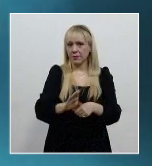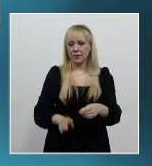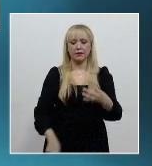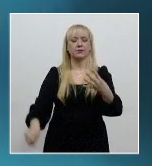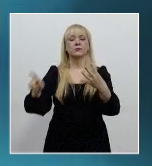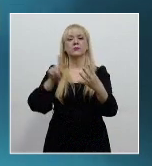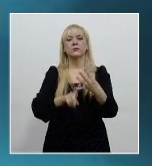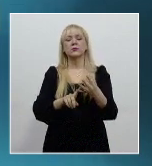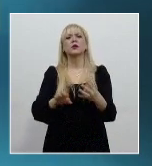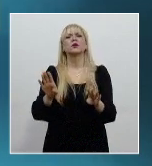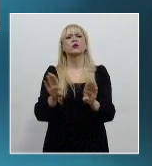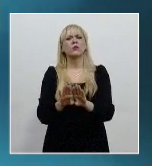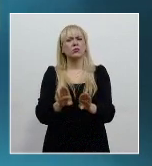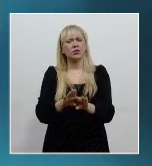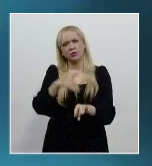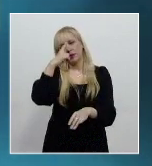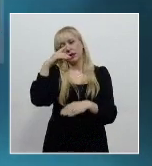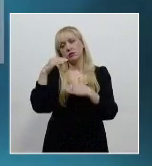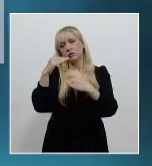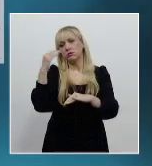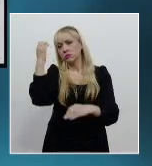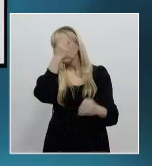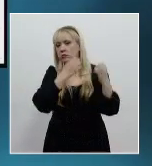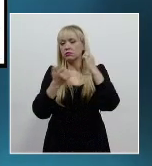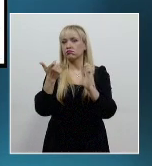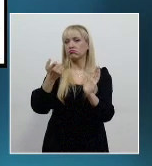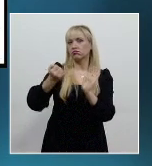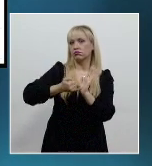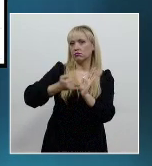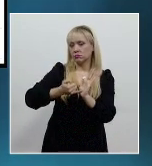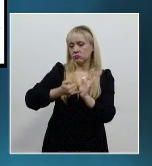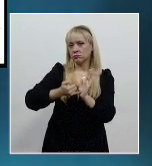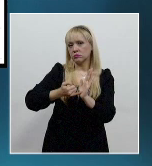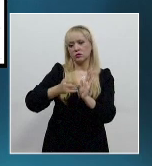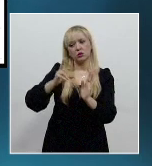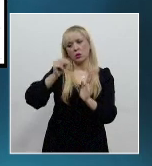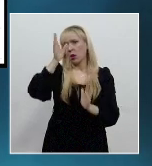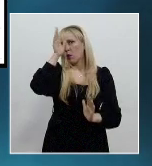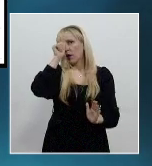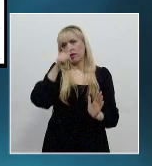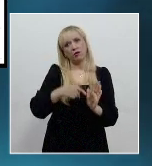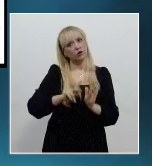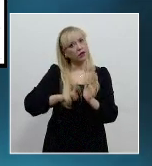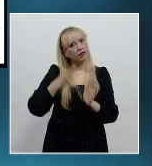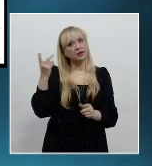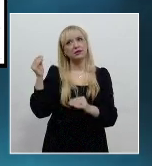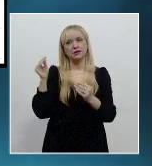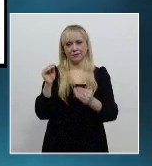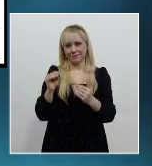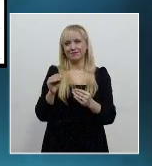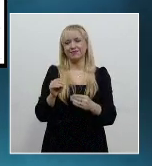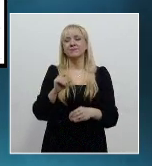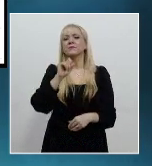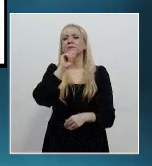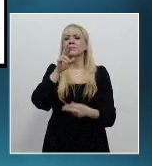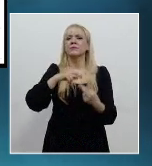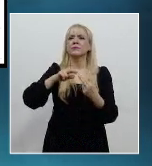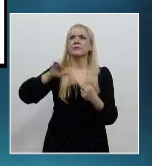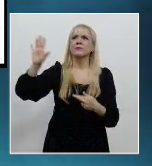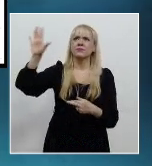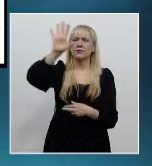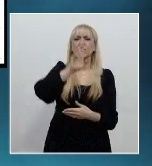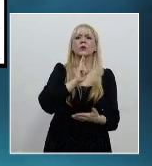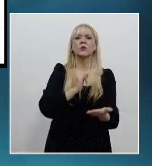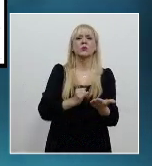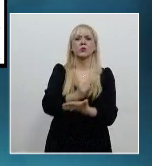plazo para interponer el recurso de revisión fiscal. De plenos regionales se publicaron 5 jurisprudencias y 2